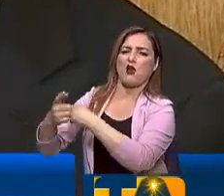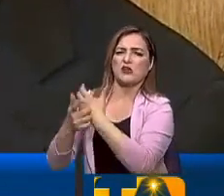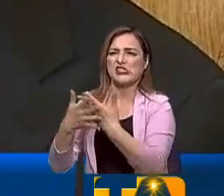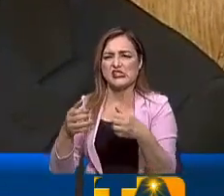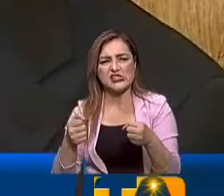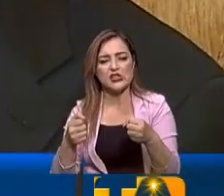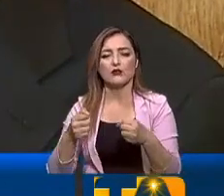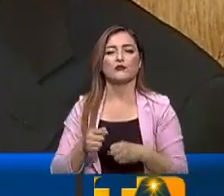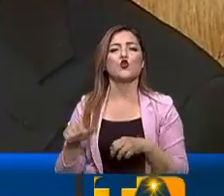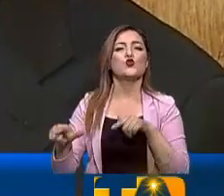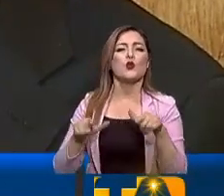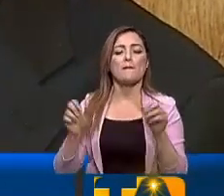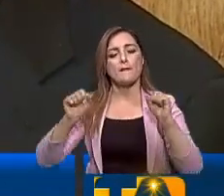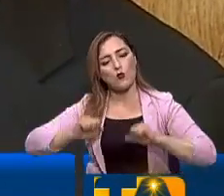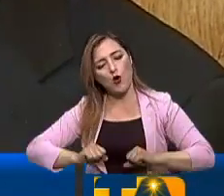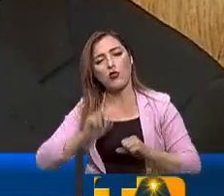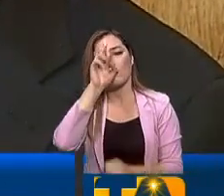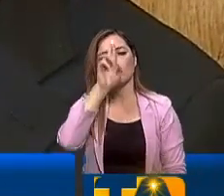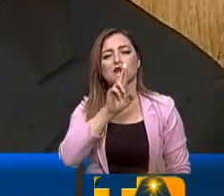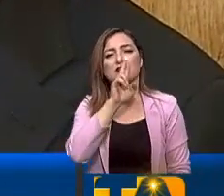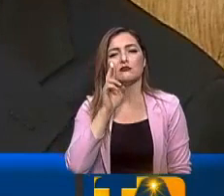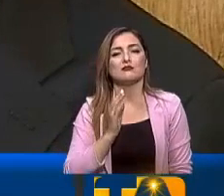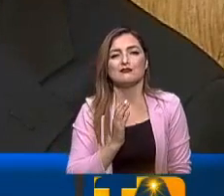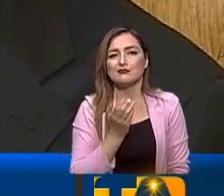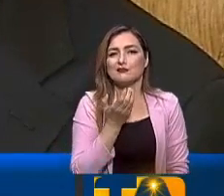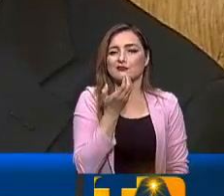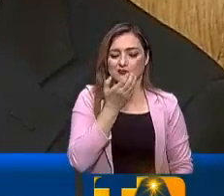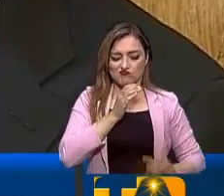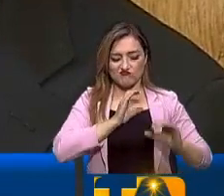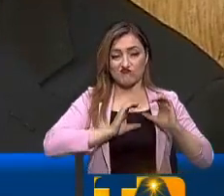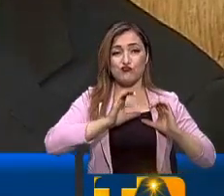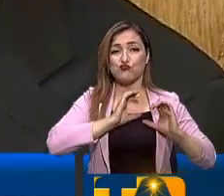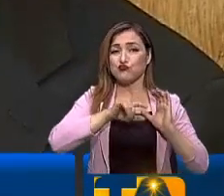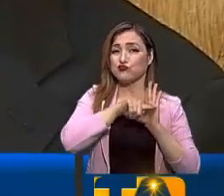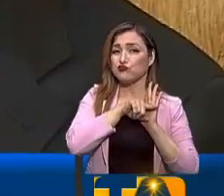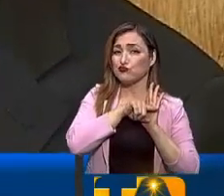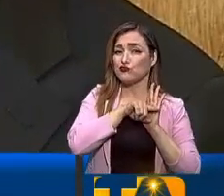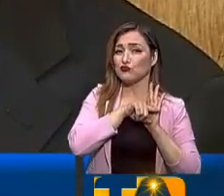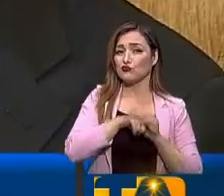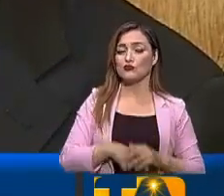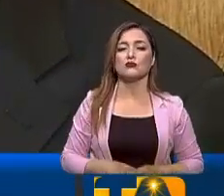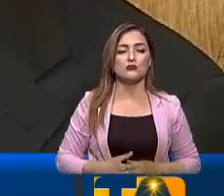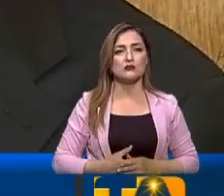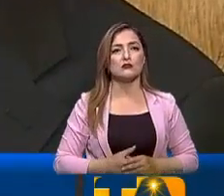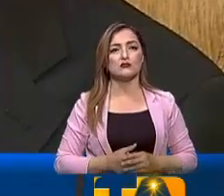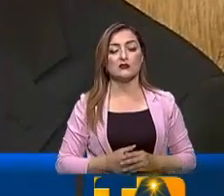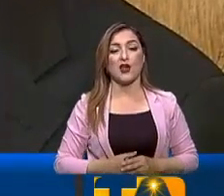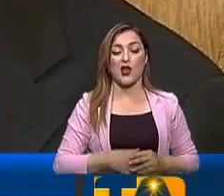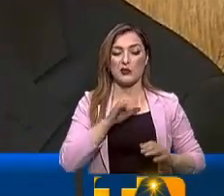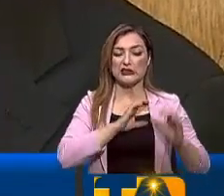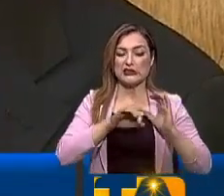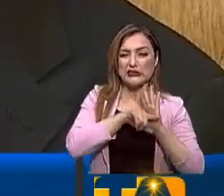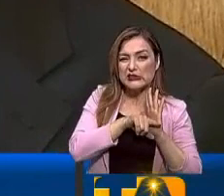los que verdaderamente sea posible modificar conductas negativas. Si alguien cometió un